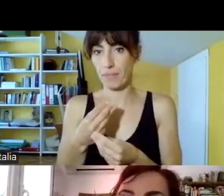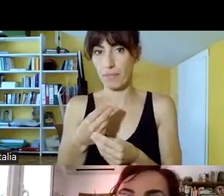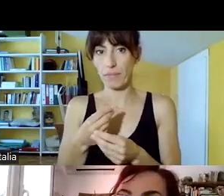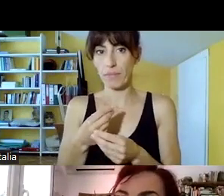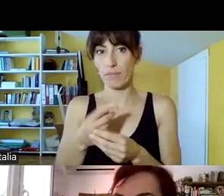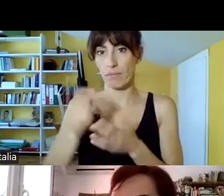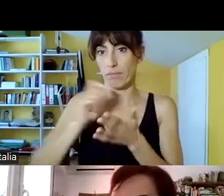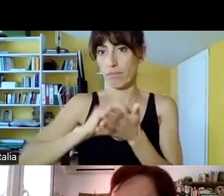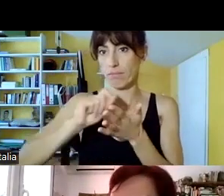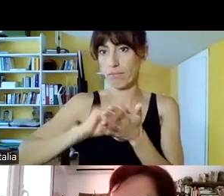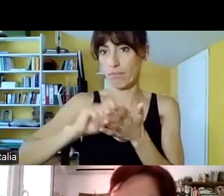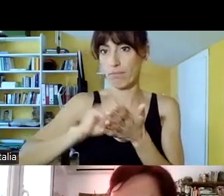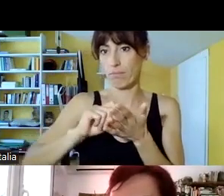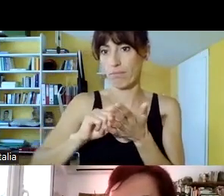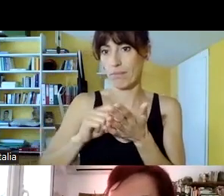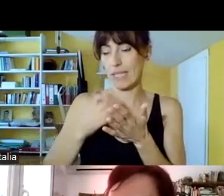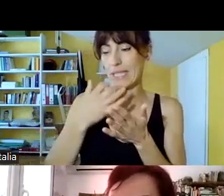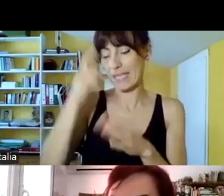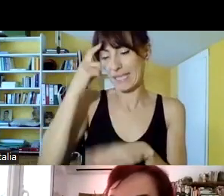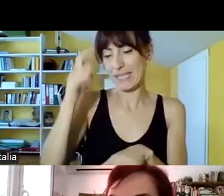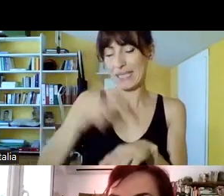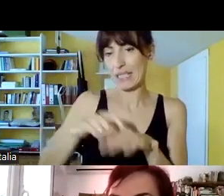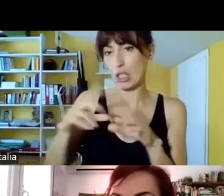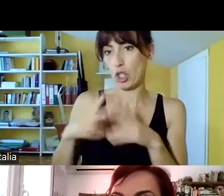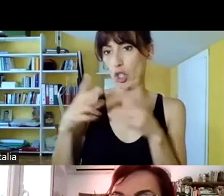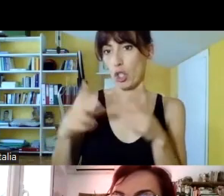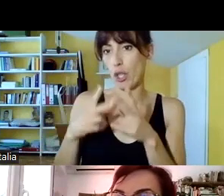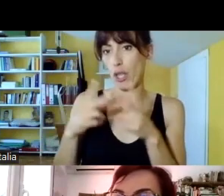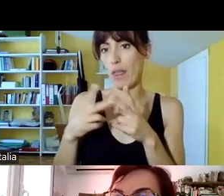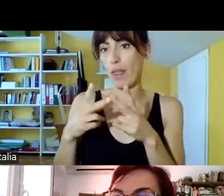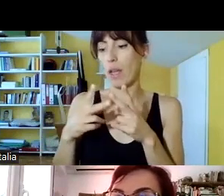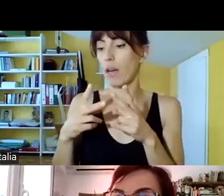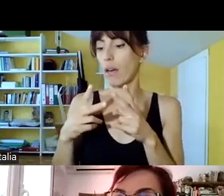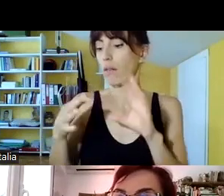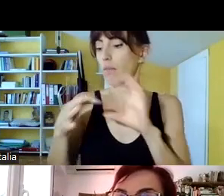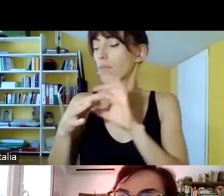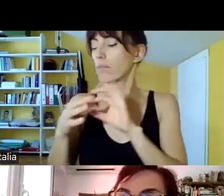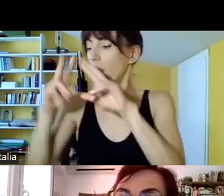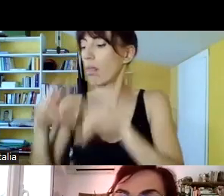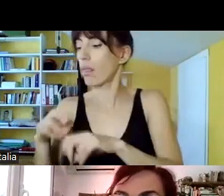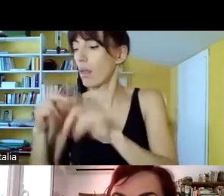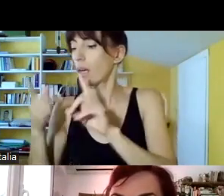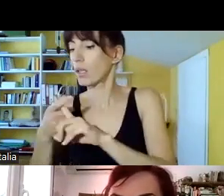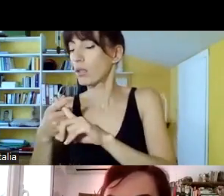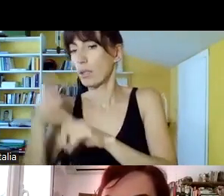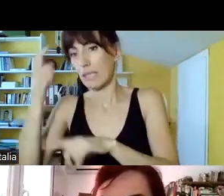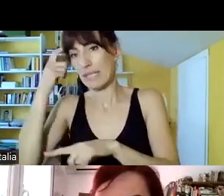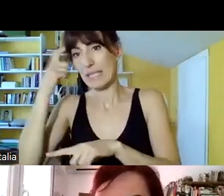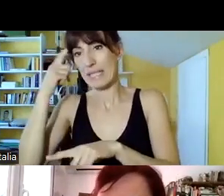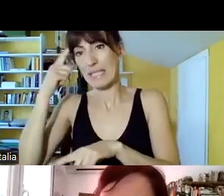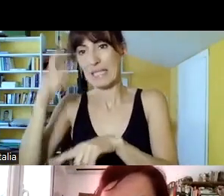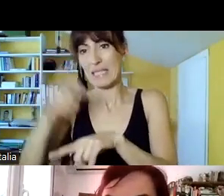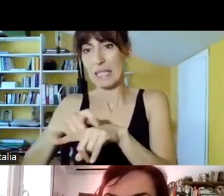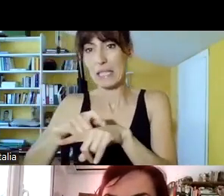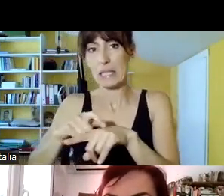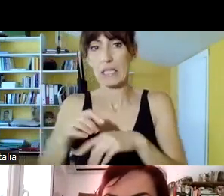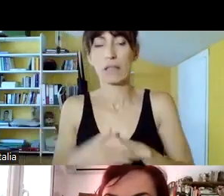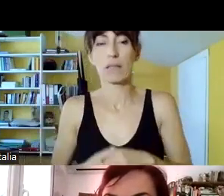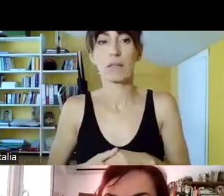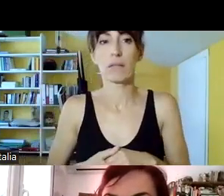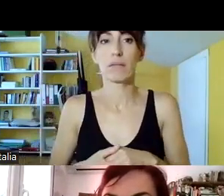que claramente tienen una raíz psicosocial con diagnósticos o con códigos que tengan que ver con lo psicológico-psiquiátrico,